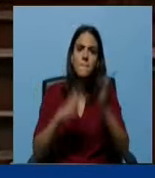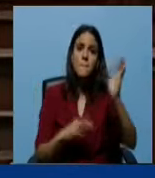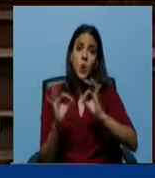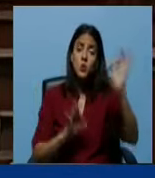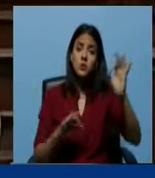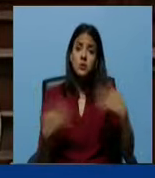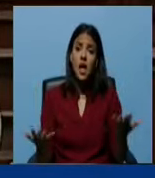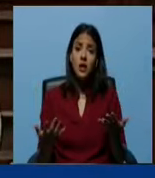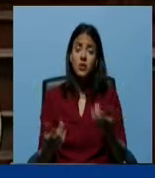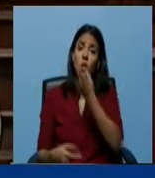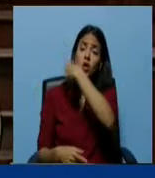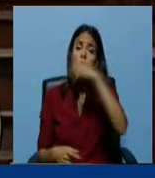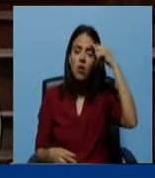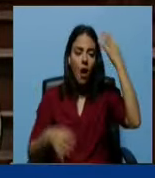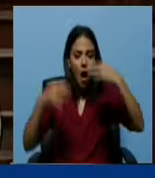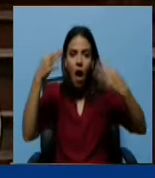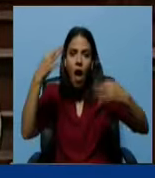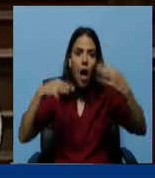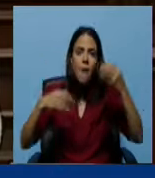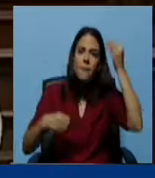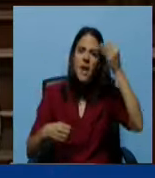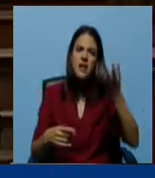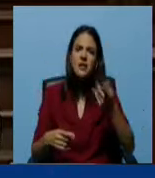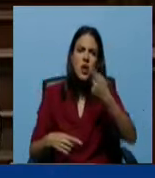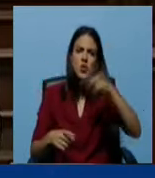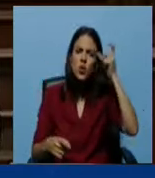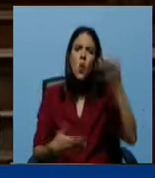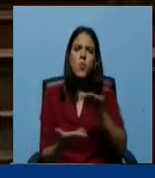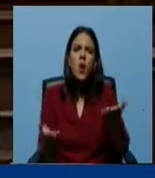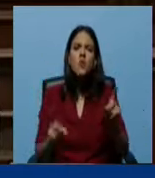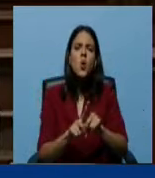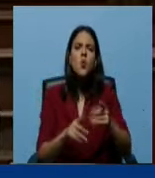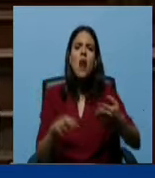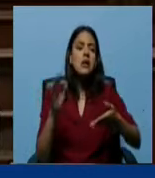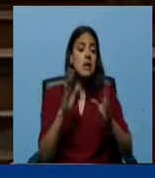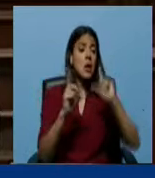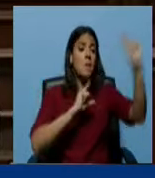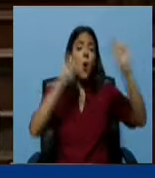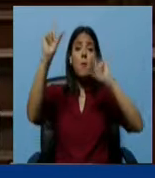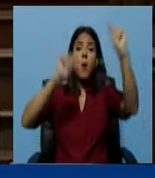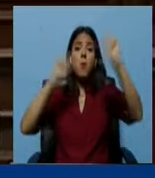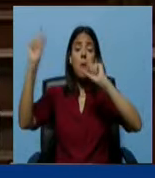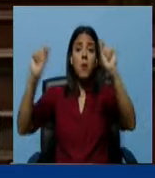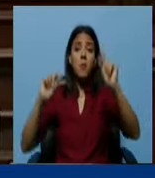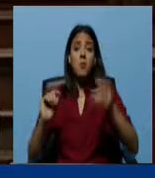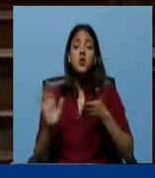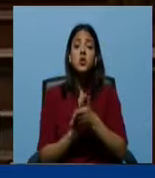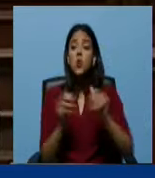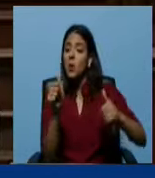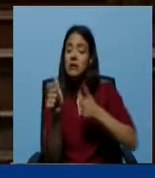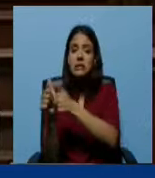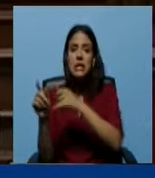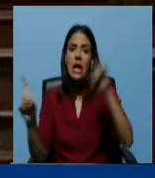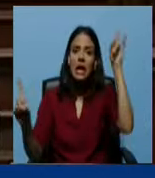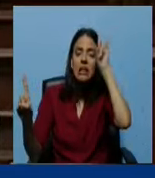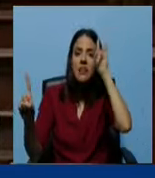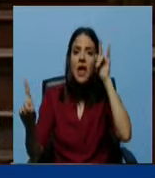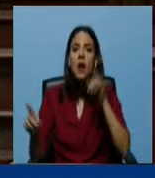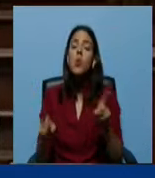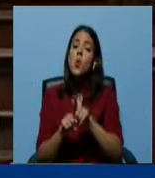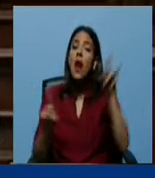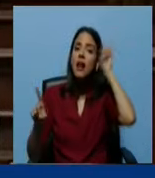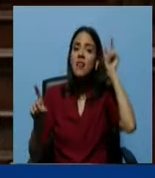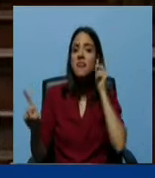Porque creían que nuestro pueblo se iba detrás de ellos, del diablo y de la diabla.